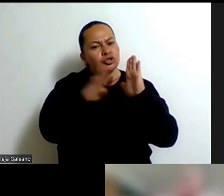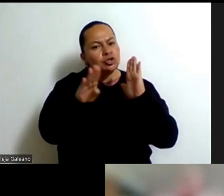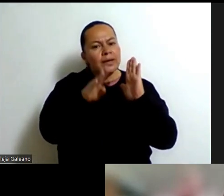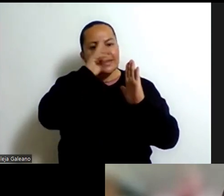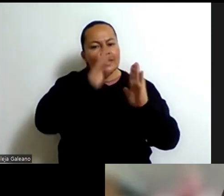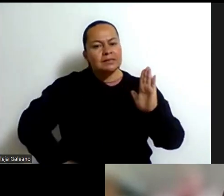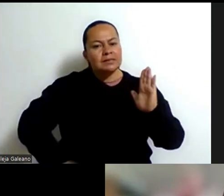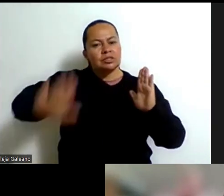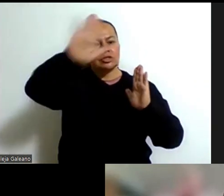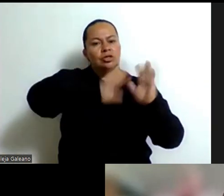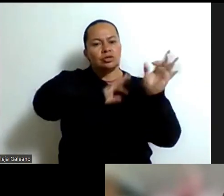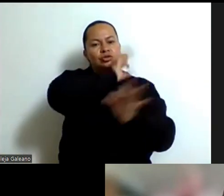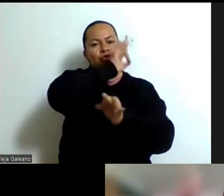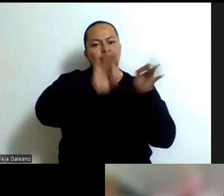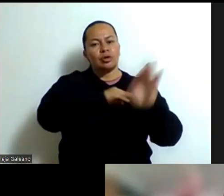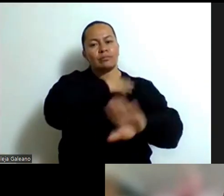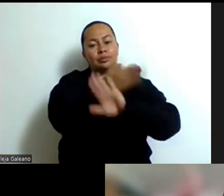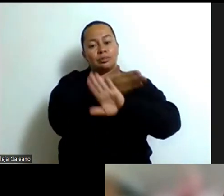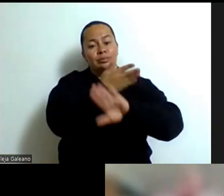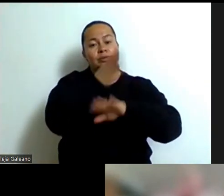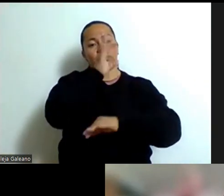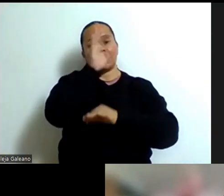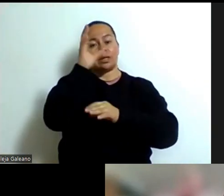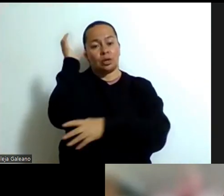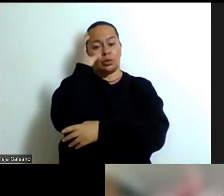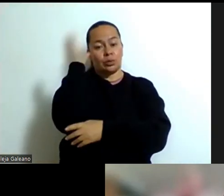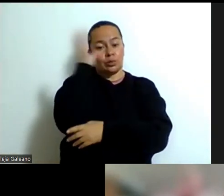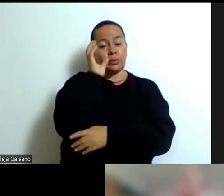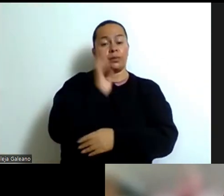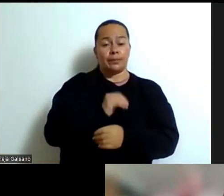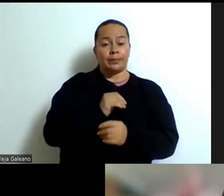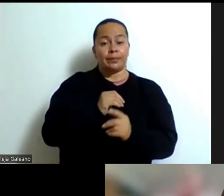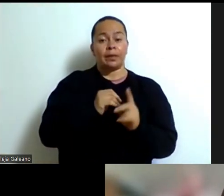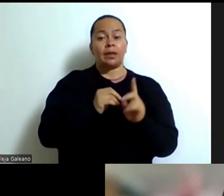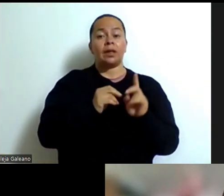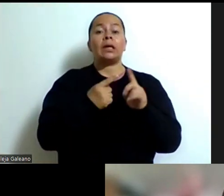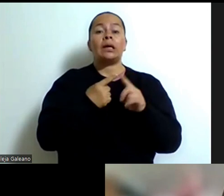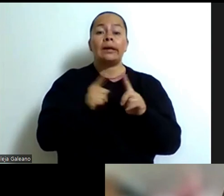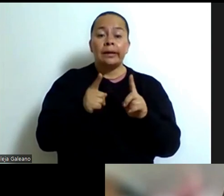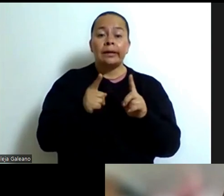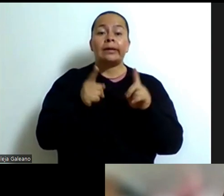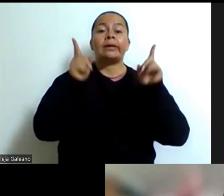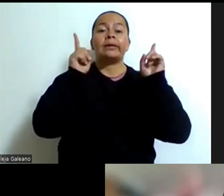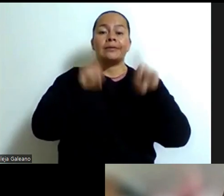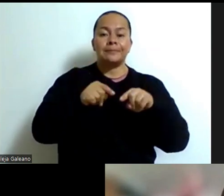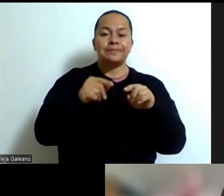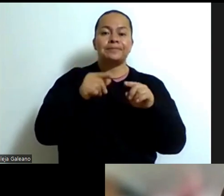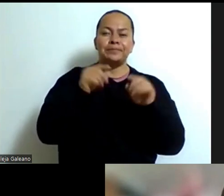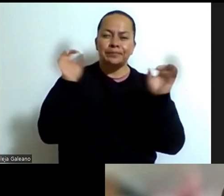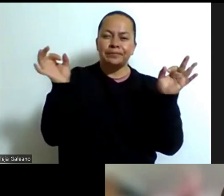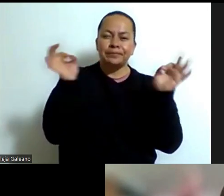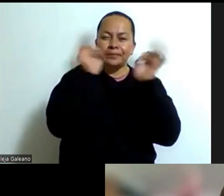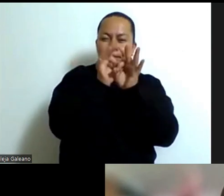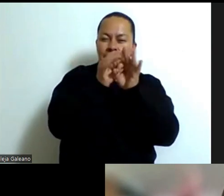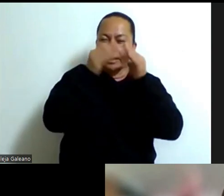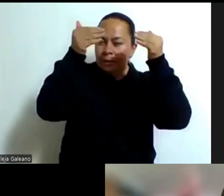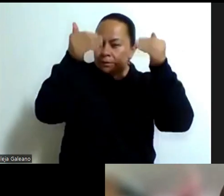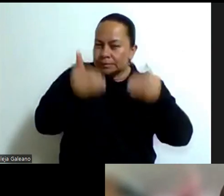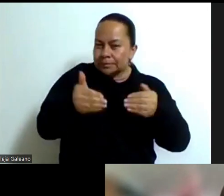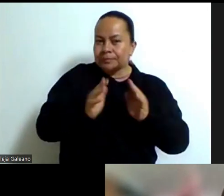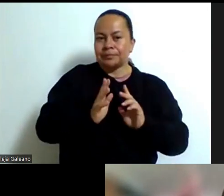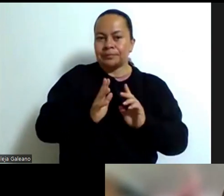está planteando en Colombia H que Qué es básicamente el enfoque de discapacidad